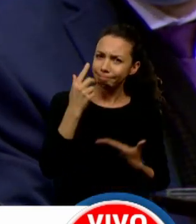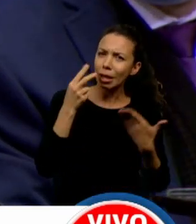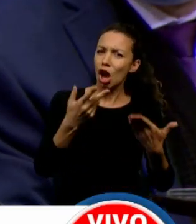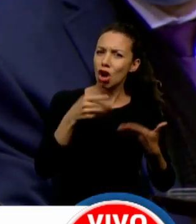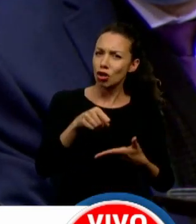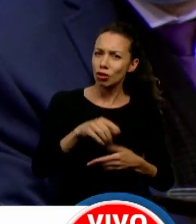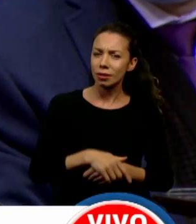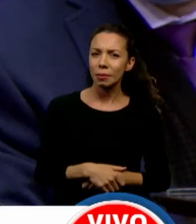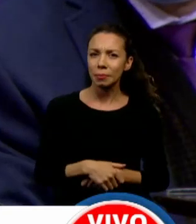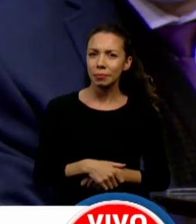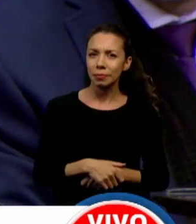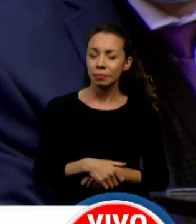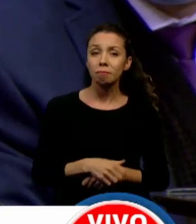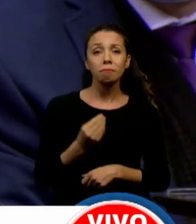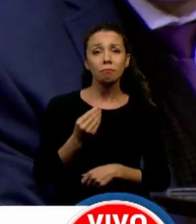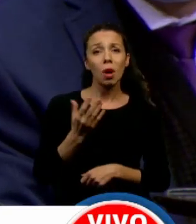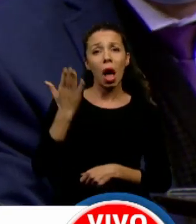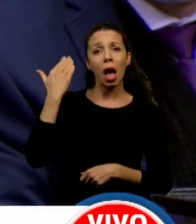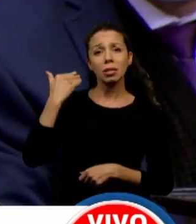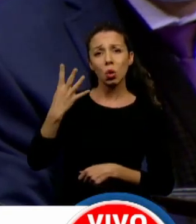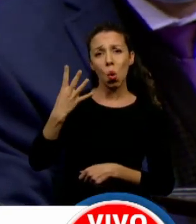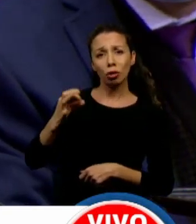Nosotros veníamos de 4 años